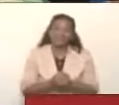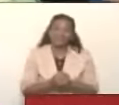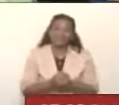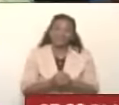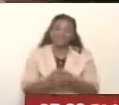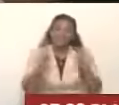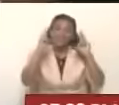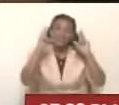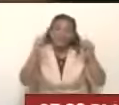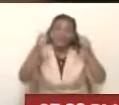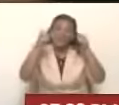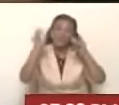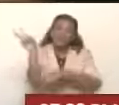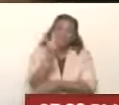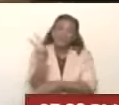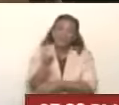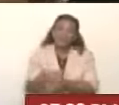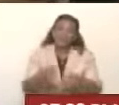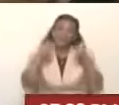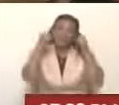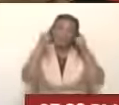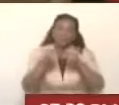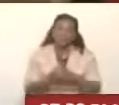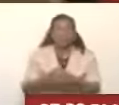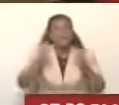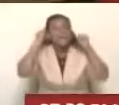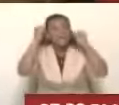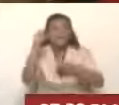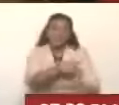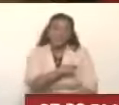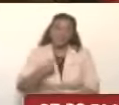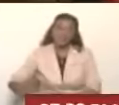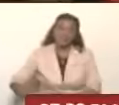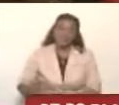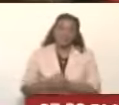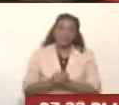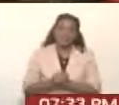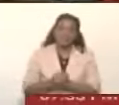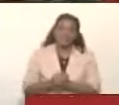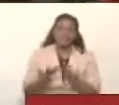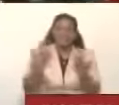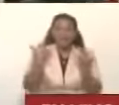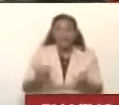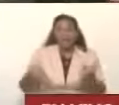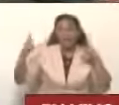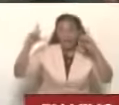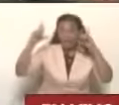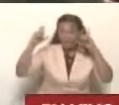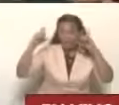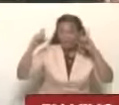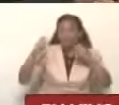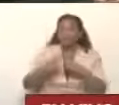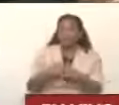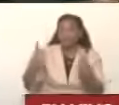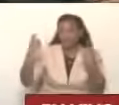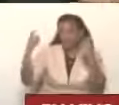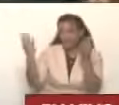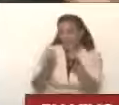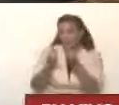¡Viva Venezuela! ¡Viva China! ¡Viva China! ¡La foto! Vamos a tomar una foto.